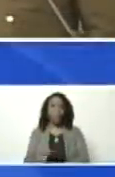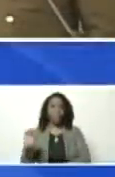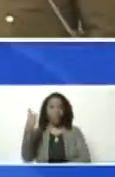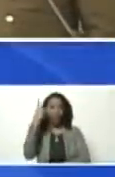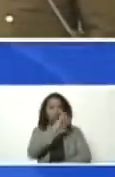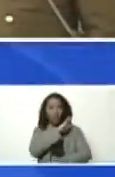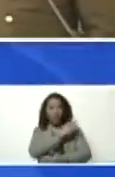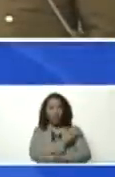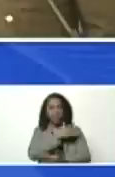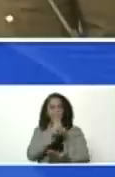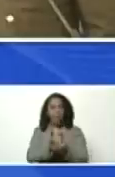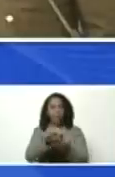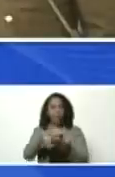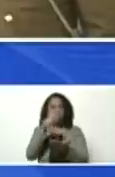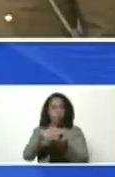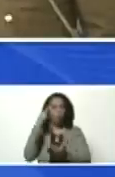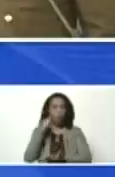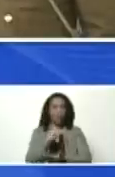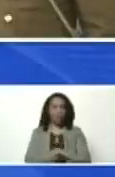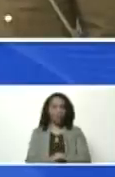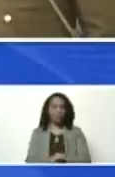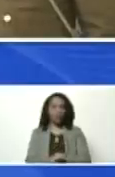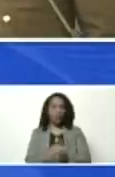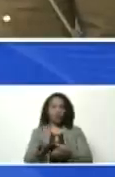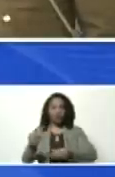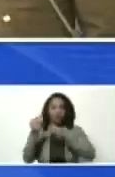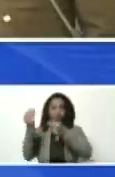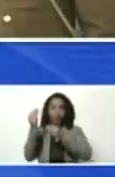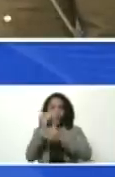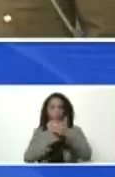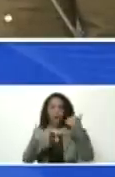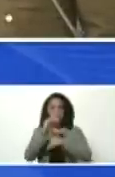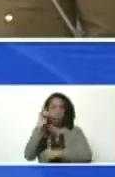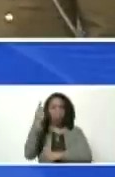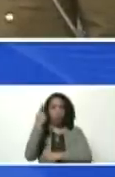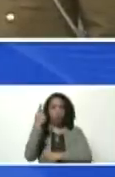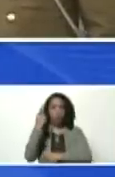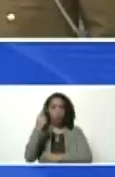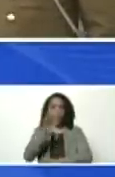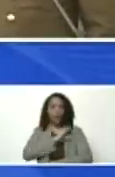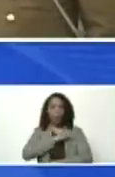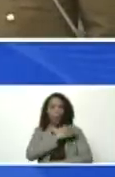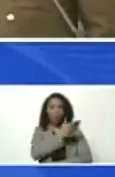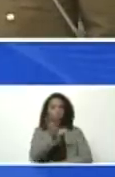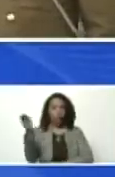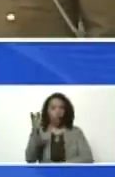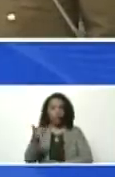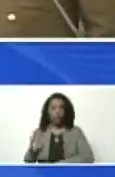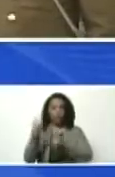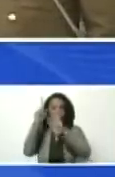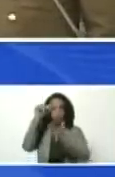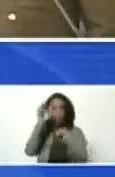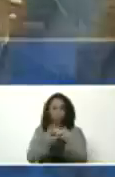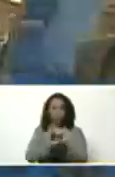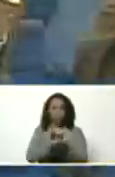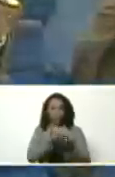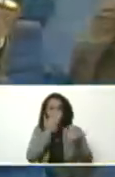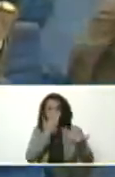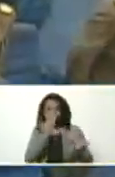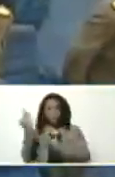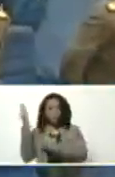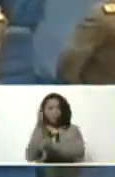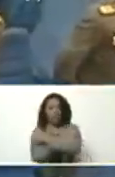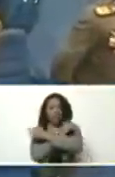Fuerza Armada Nacional Bolivariana. La jerarquía de sargento mayor de primera les pertenece. ¡Autorizado! ¡Adelante!